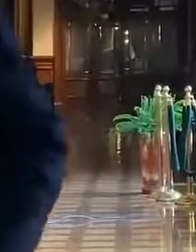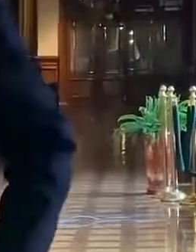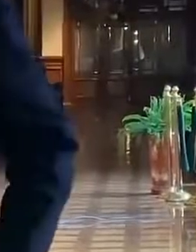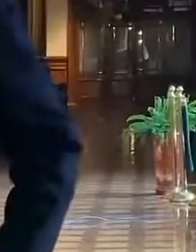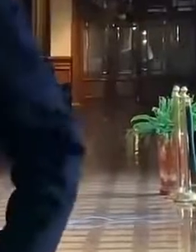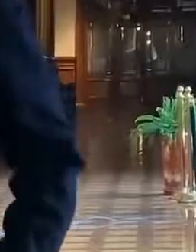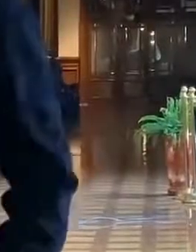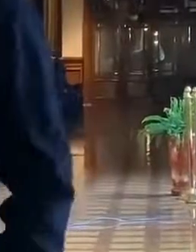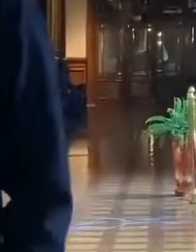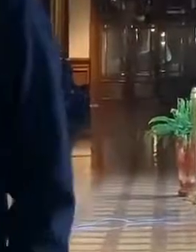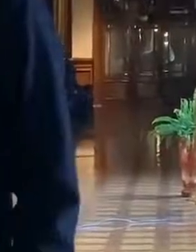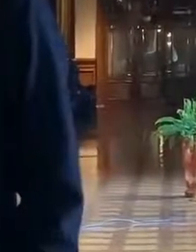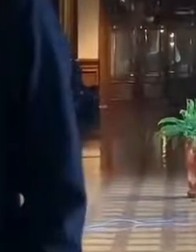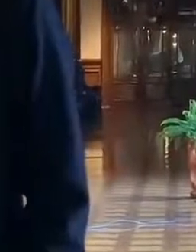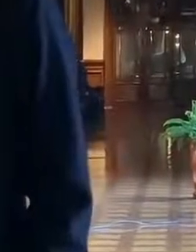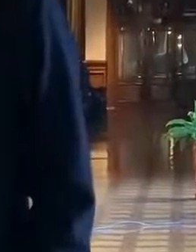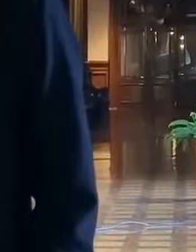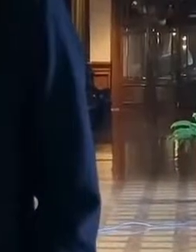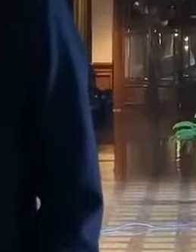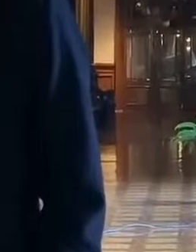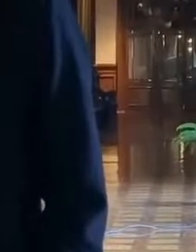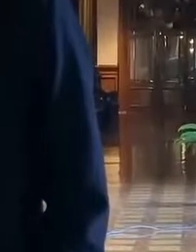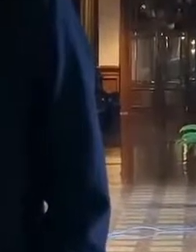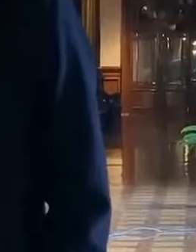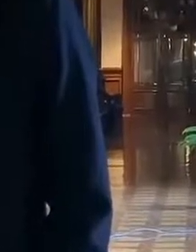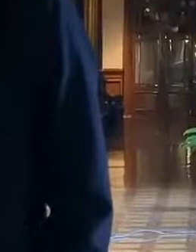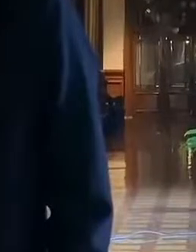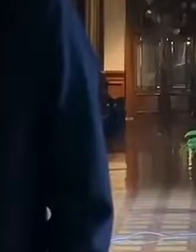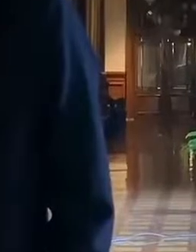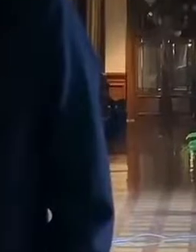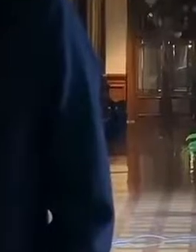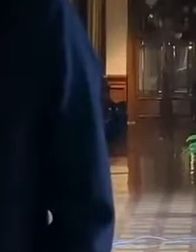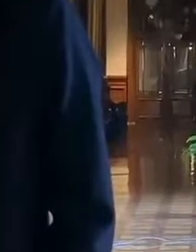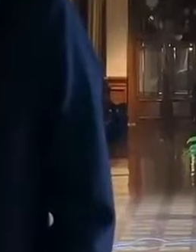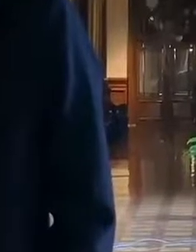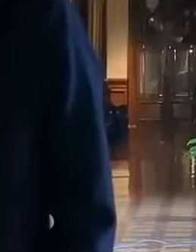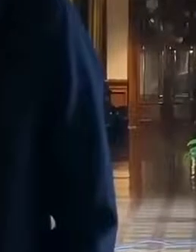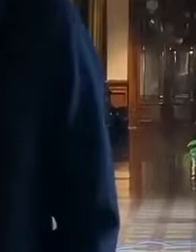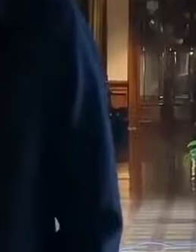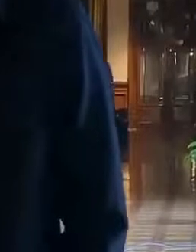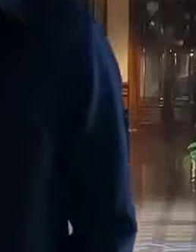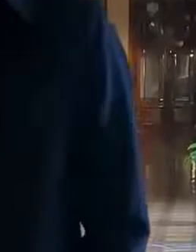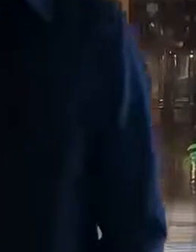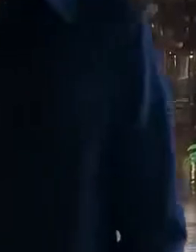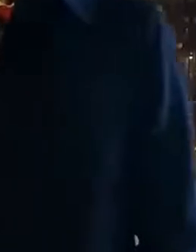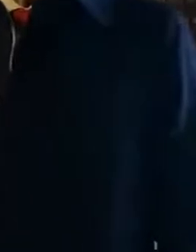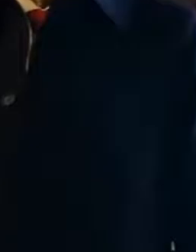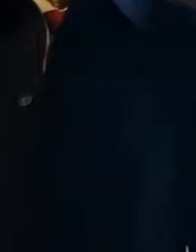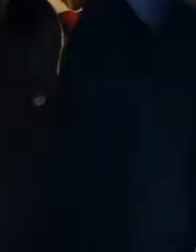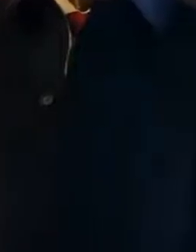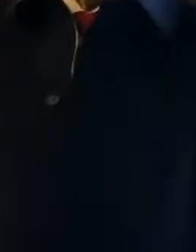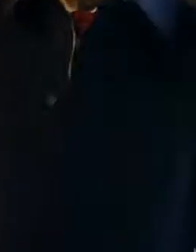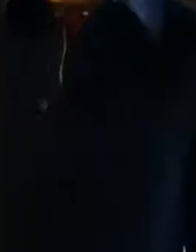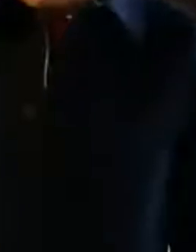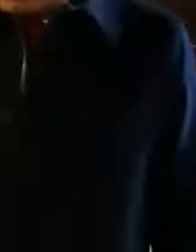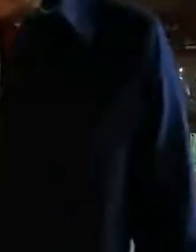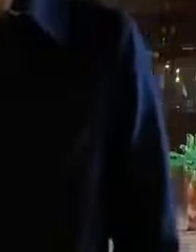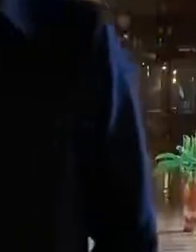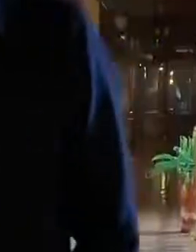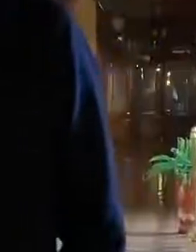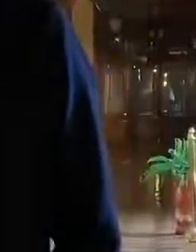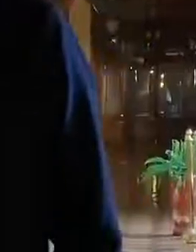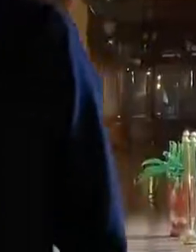para febrero, porque están por terminarse los estudios de la vacuna CanSino